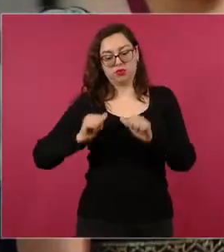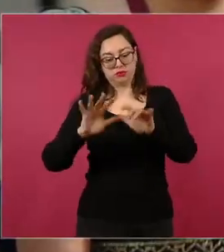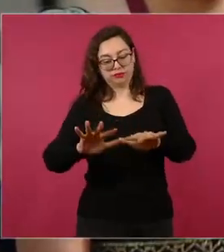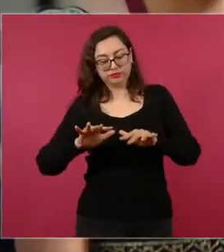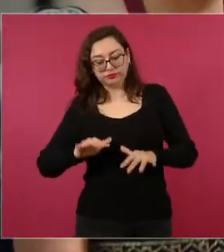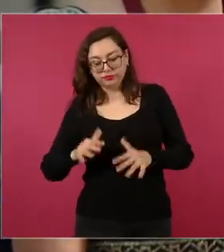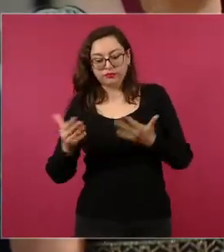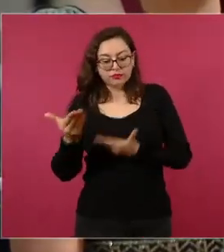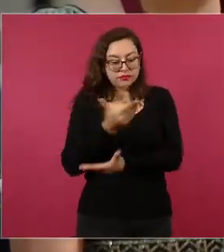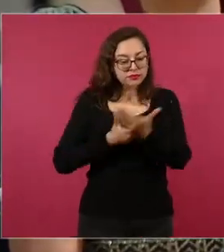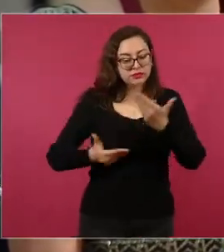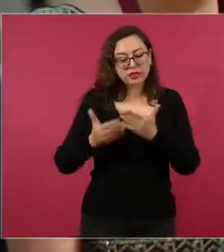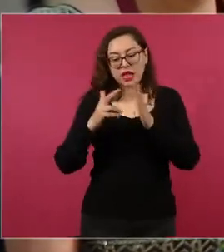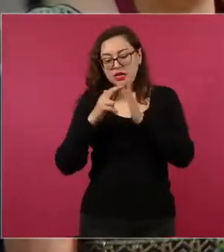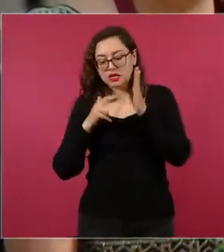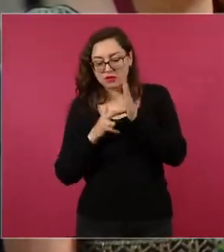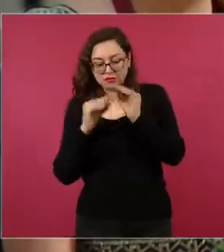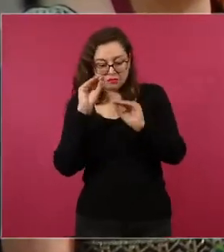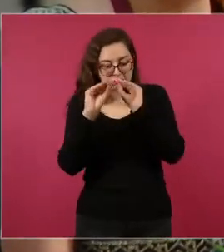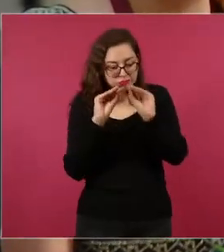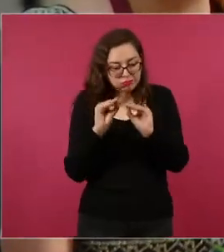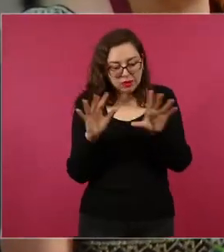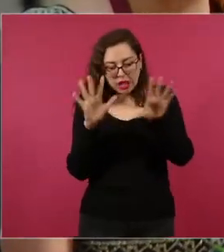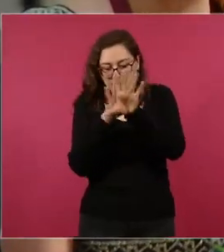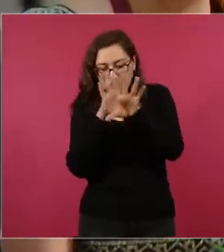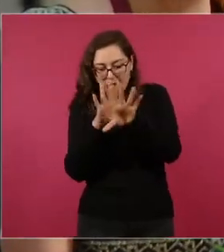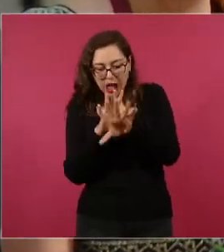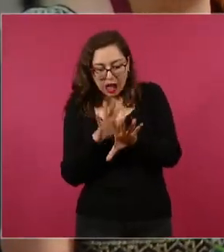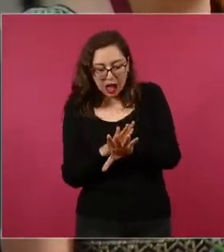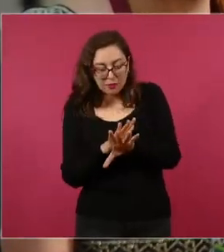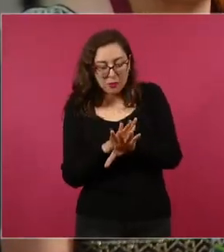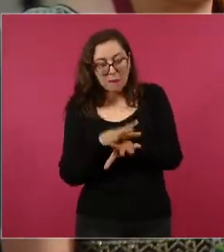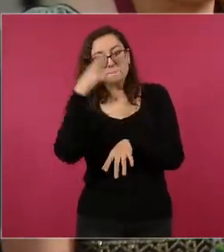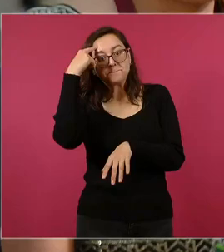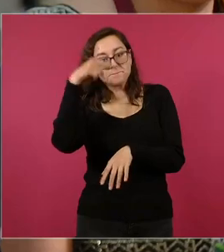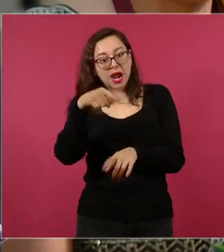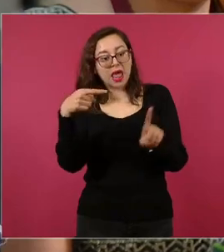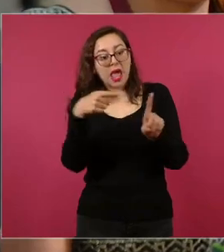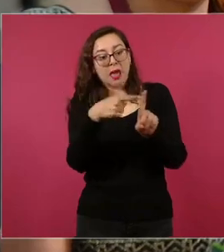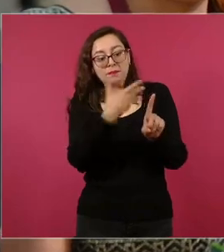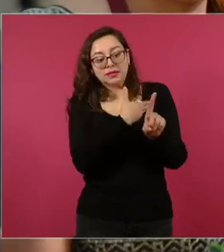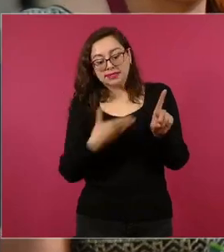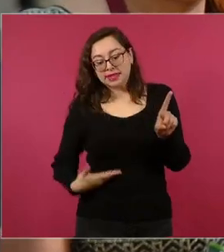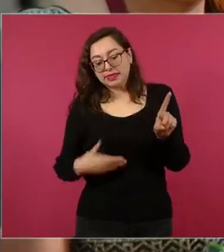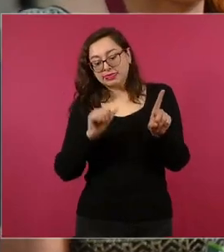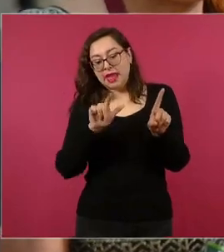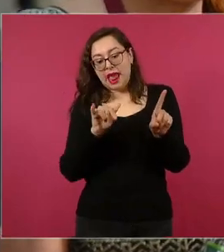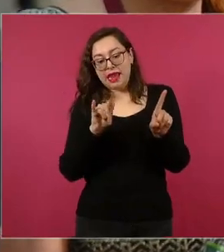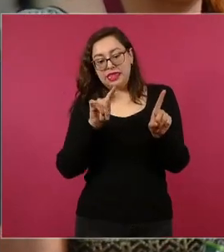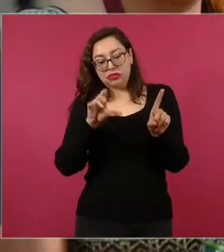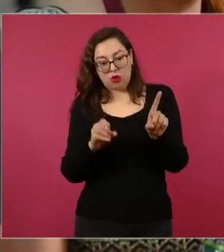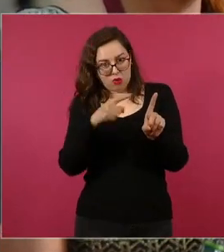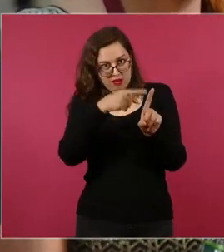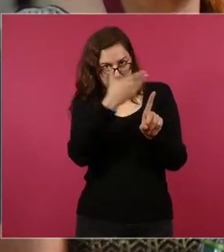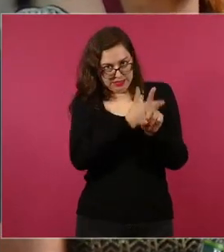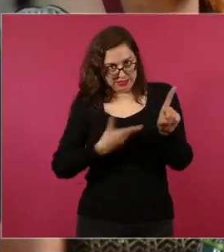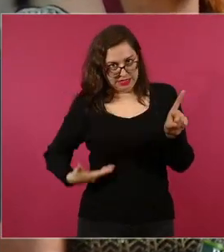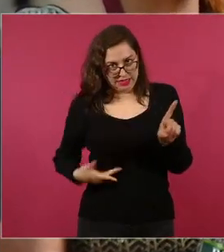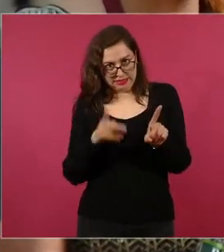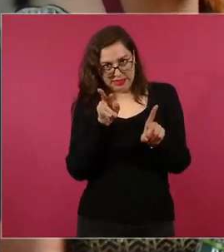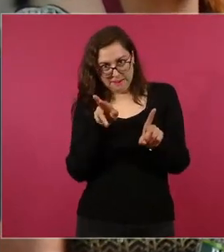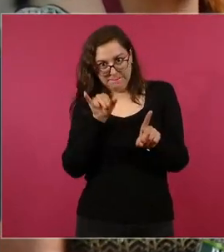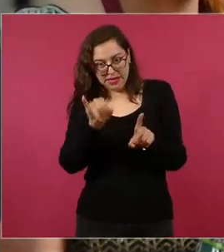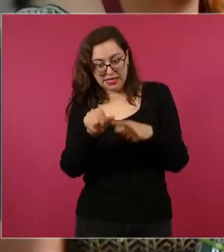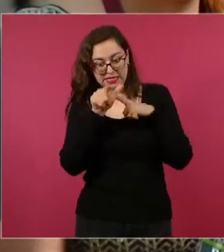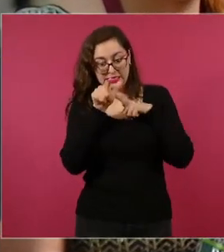estatutos en los cuales abre la puerta que el presidente del PRI pueda ampliar su periodo por 8 años más. ¿Cuál sería